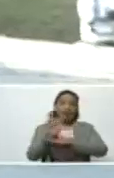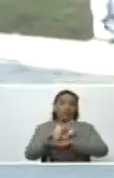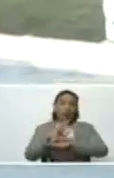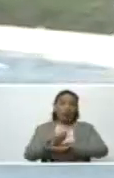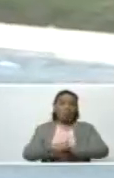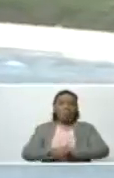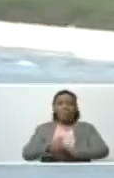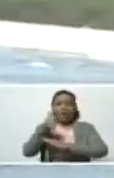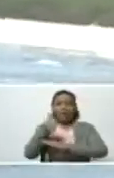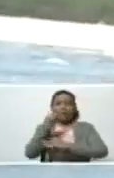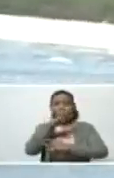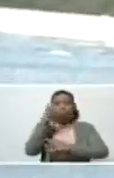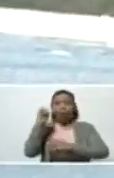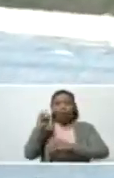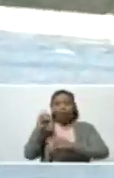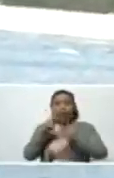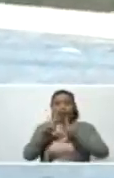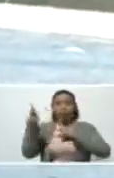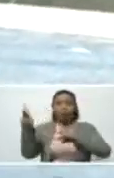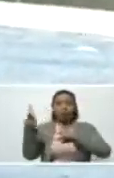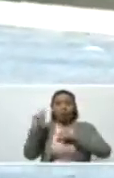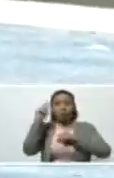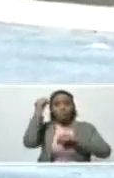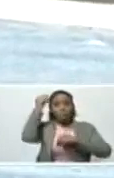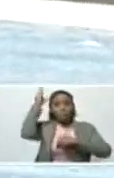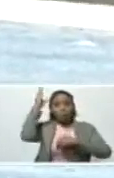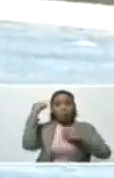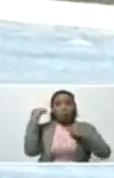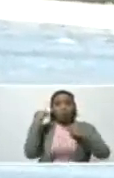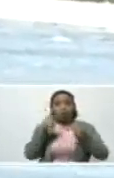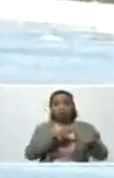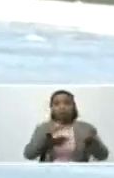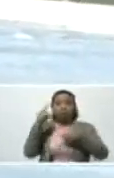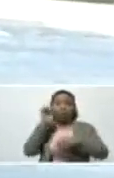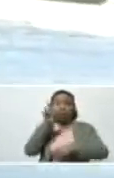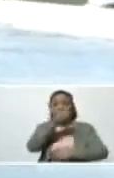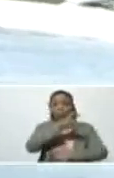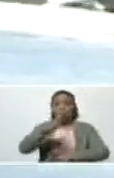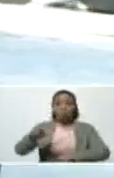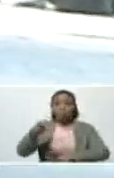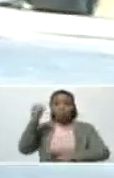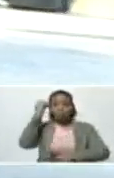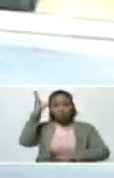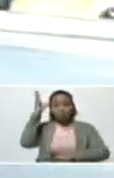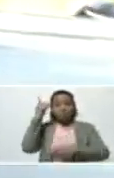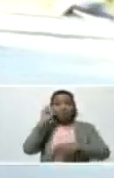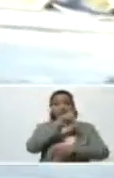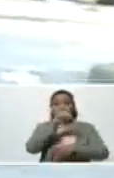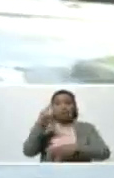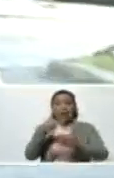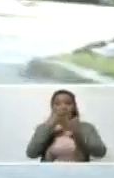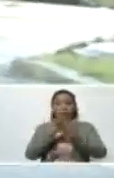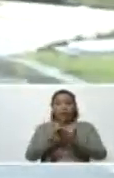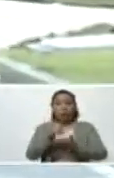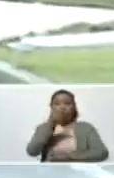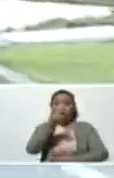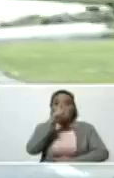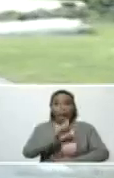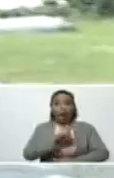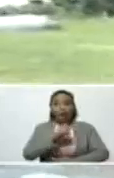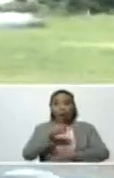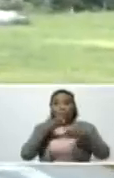máxima de 40 kilómetros, una capacidad para llevar a 4 personas y una carga de 100 kilos. Desde hace 2 años